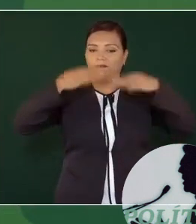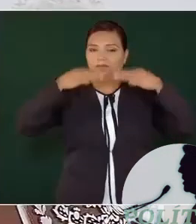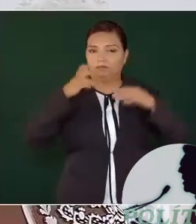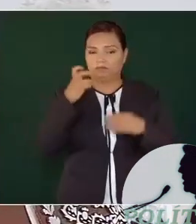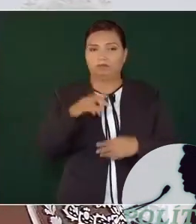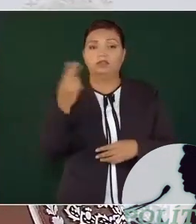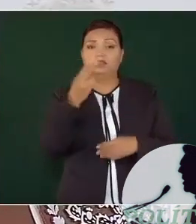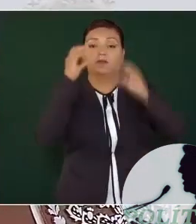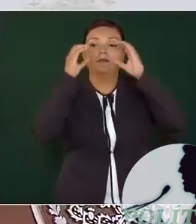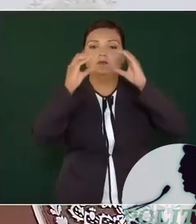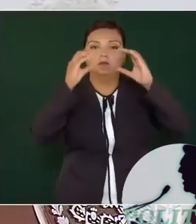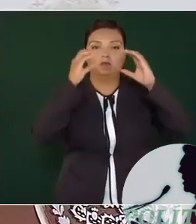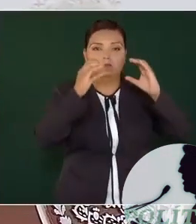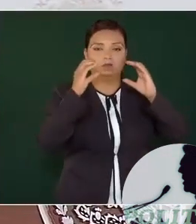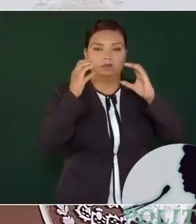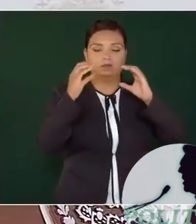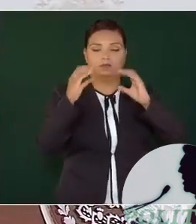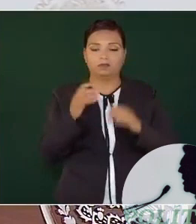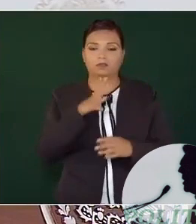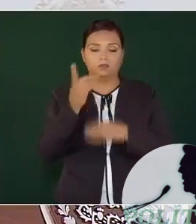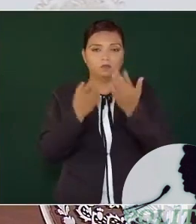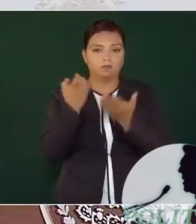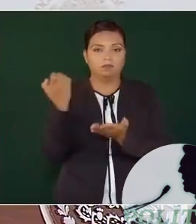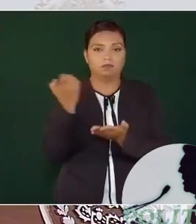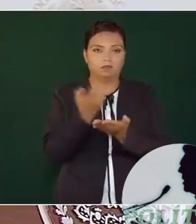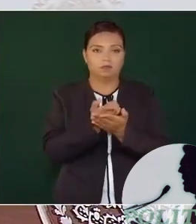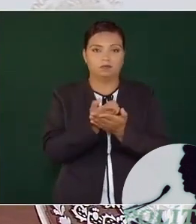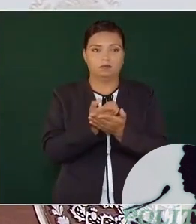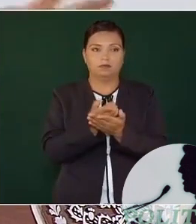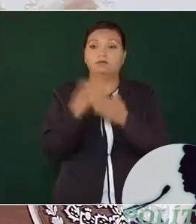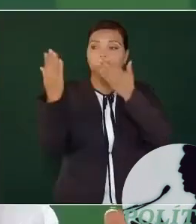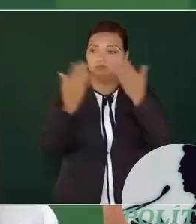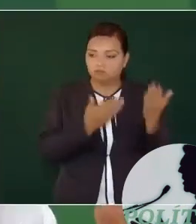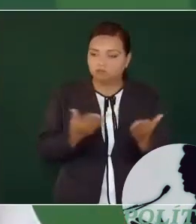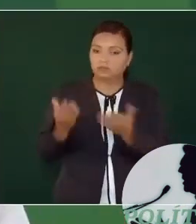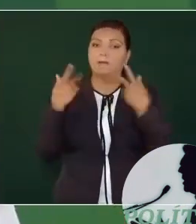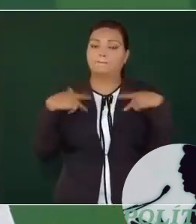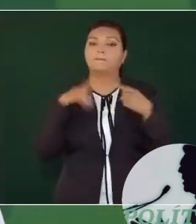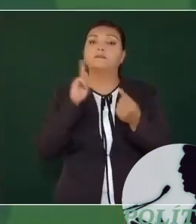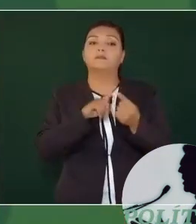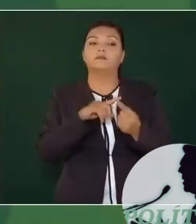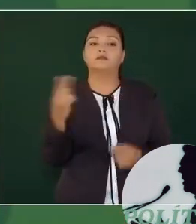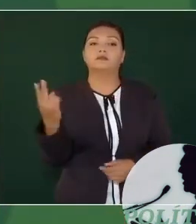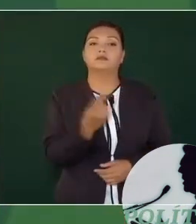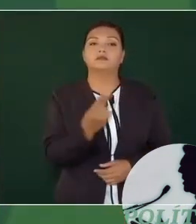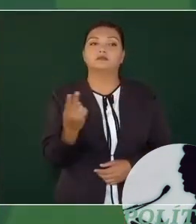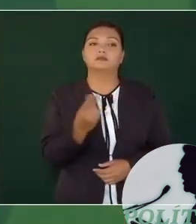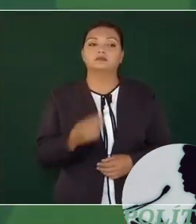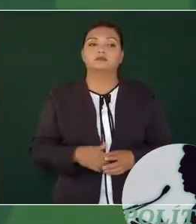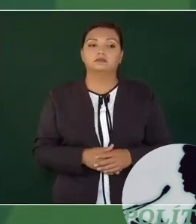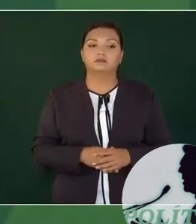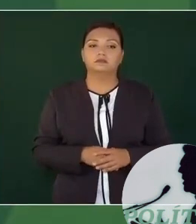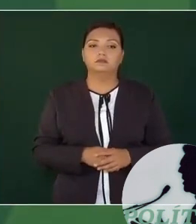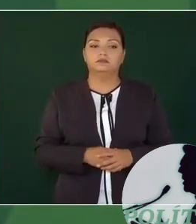Y se tiene que cuidar que el presupuesto llegue a los que realmente lo necesitan.